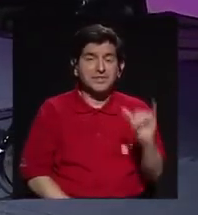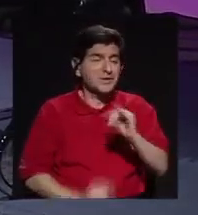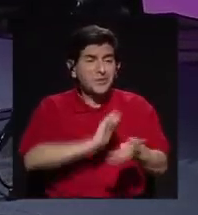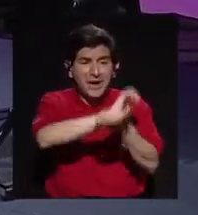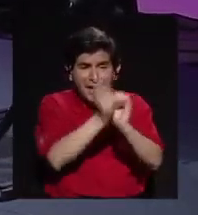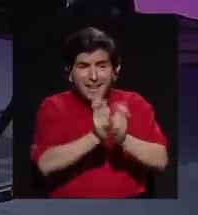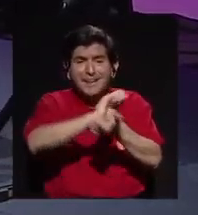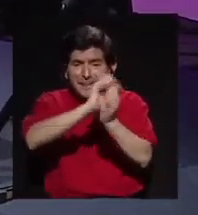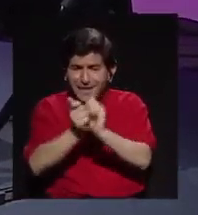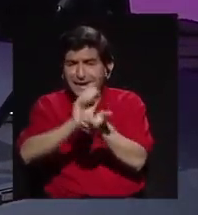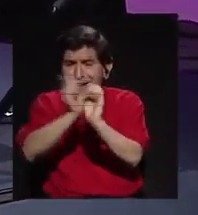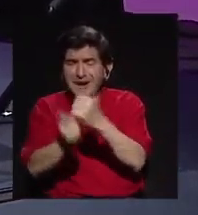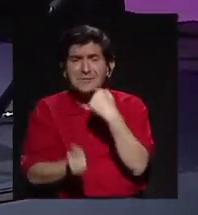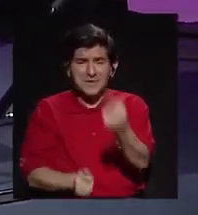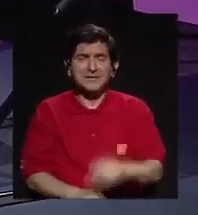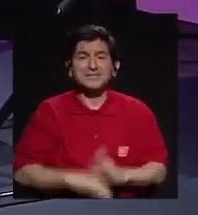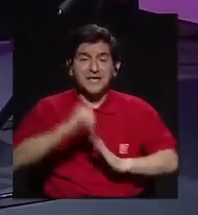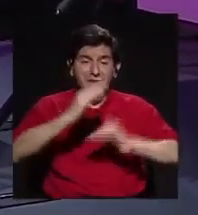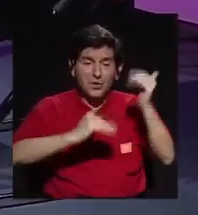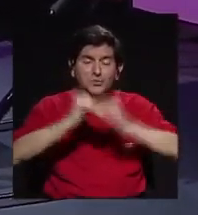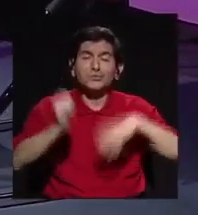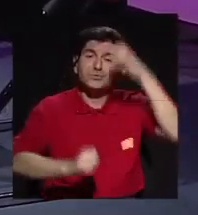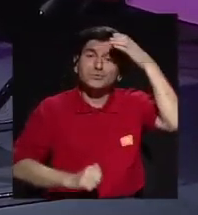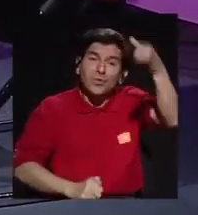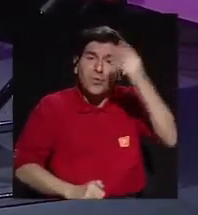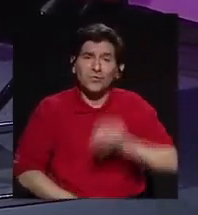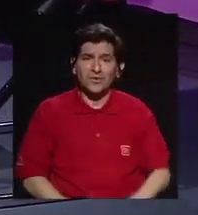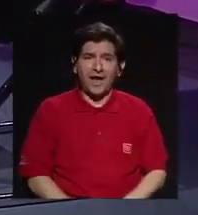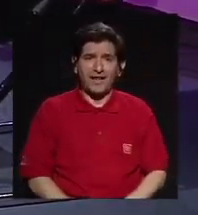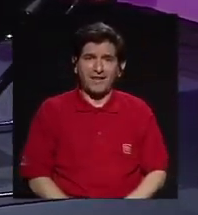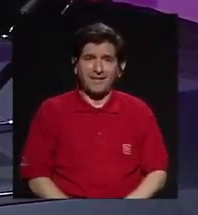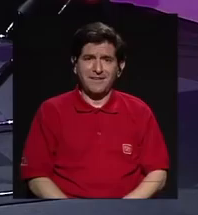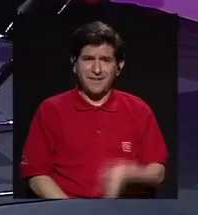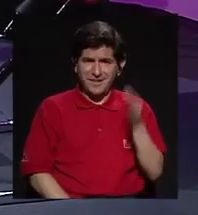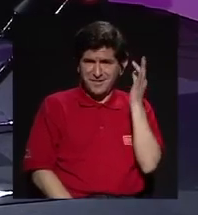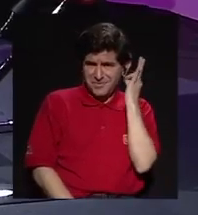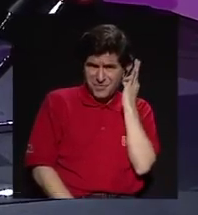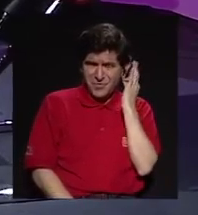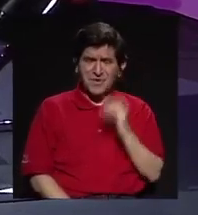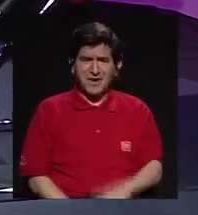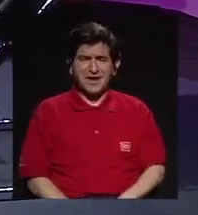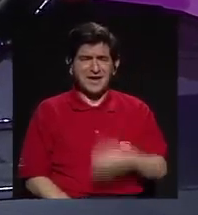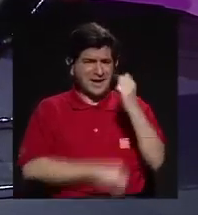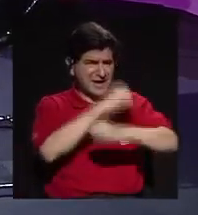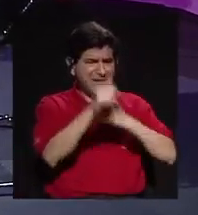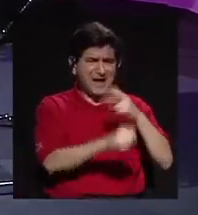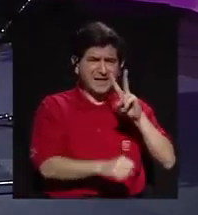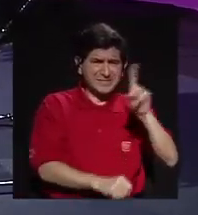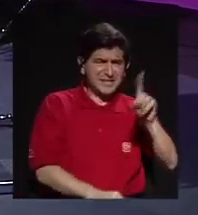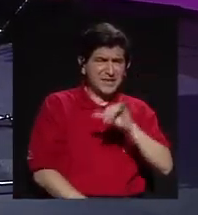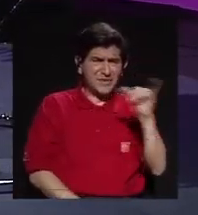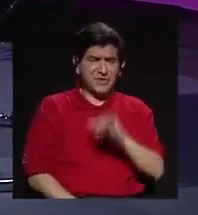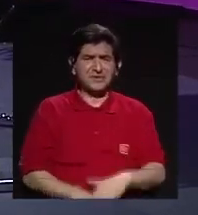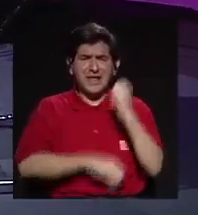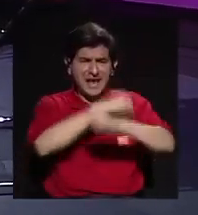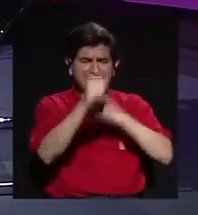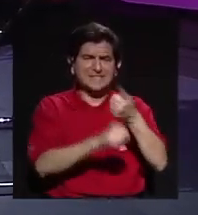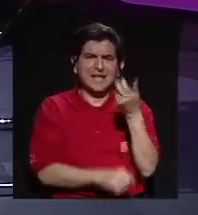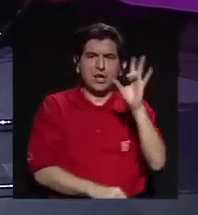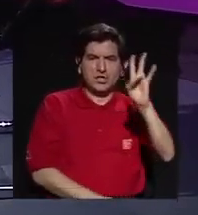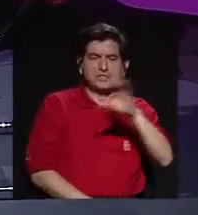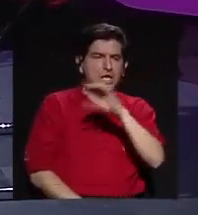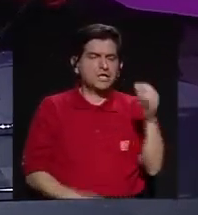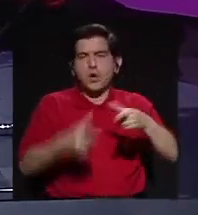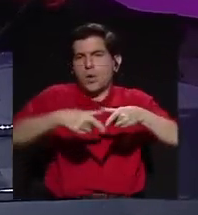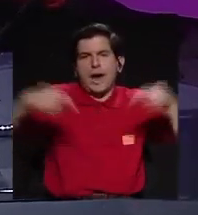por eso es que decimos que es una construcción cultural. Claro. Porque ser mujer y femenina en el siglo XXI no es lo mismo que el siglo XVII. O ser en Japón,